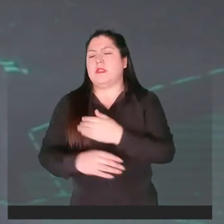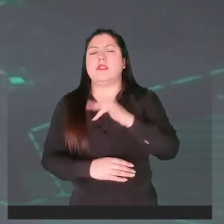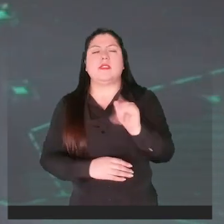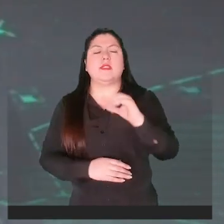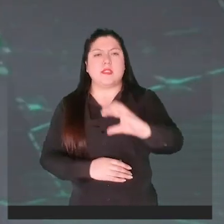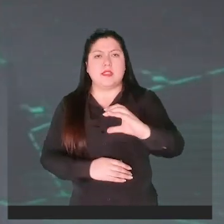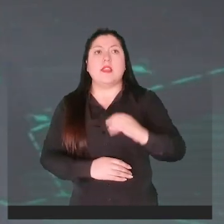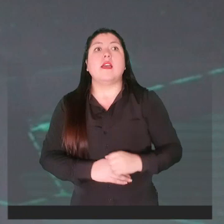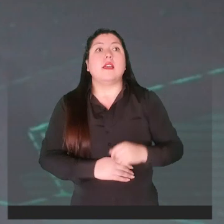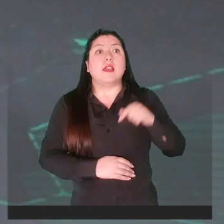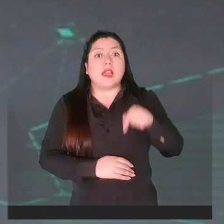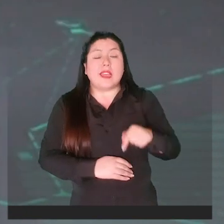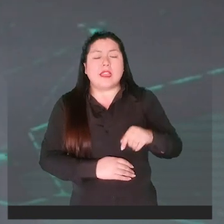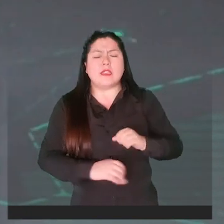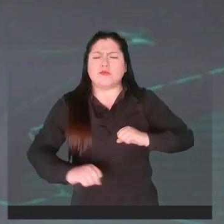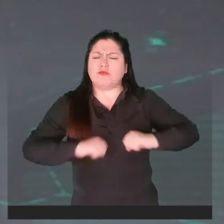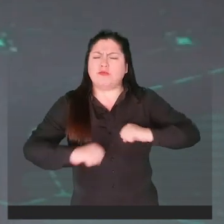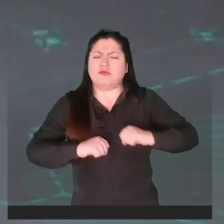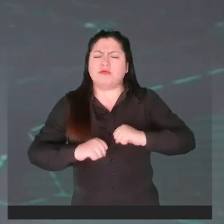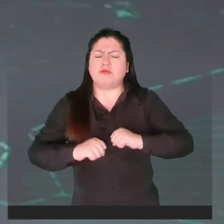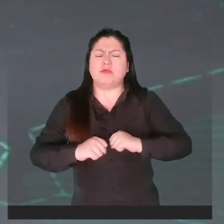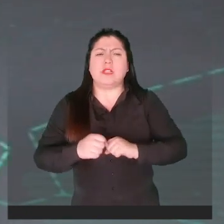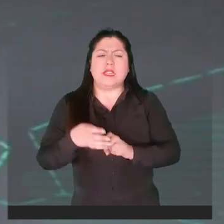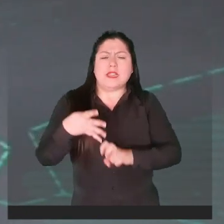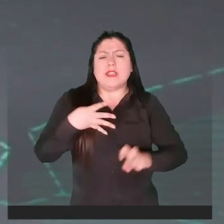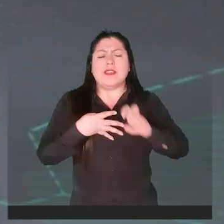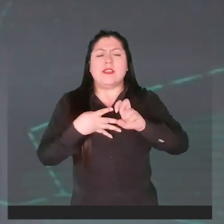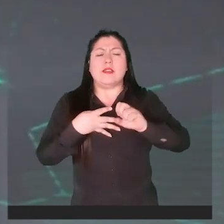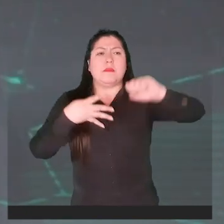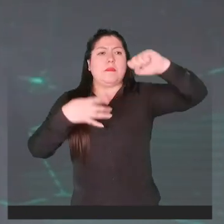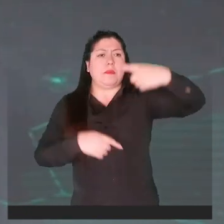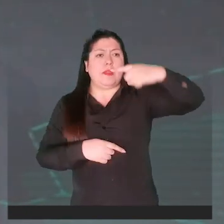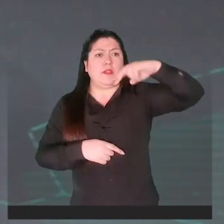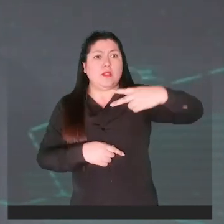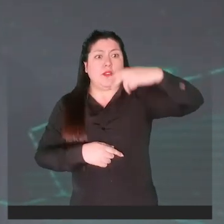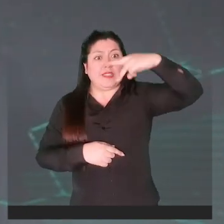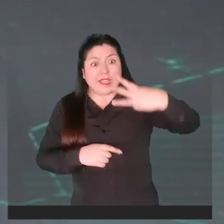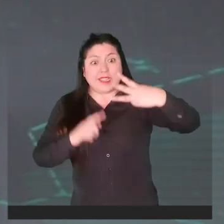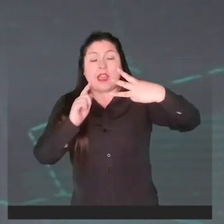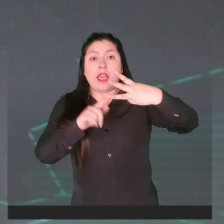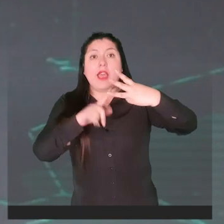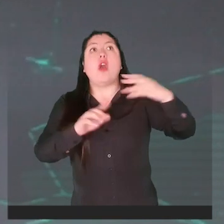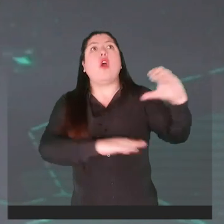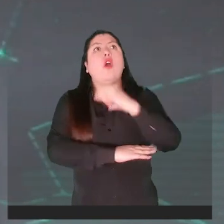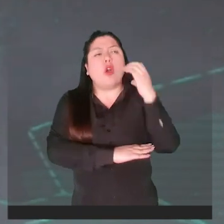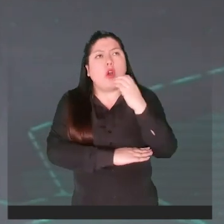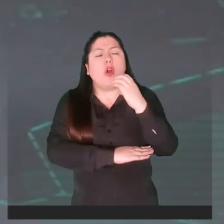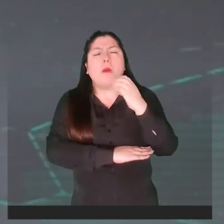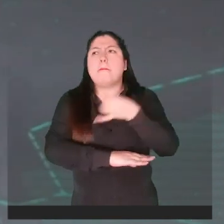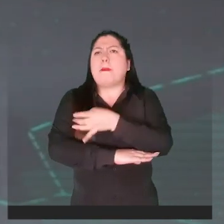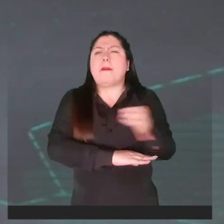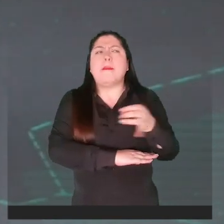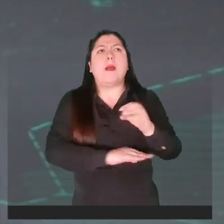hoy Colombia figura como el país número 3 en el ranking de la OCDE en gobierno digital.